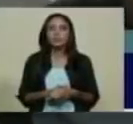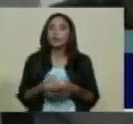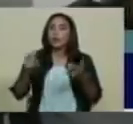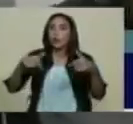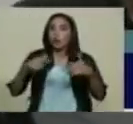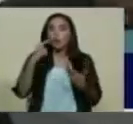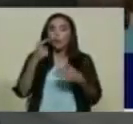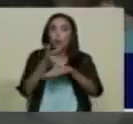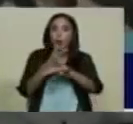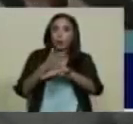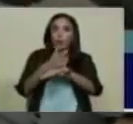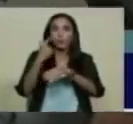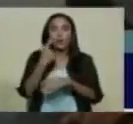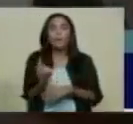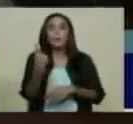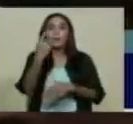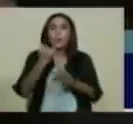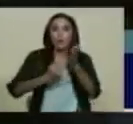va a ser el primero que se va a inscribir.